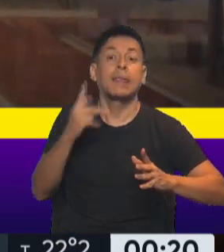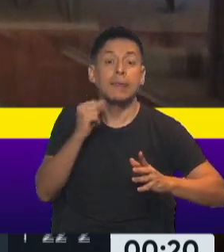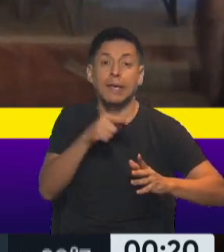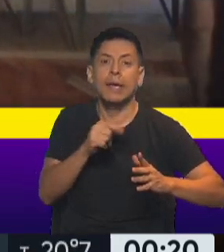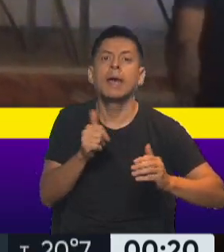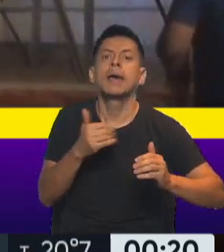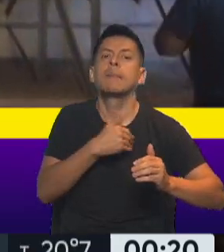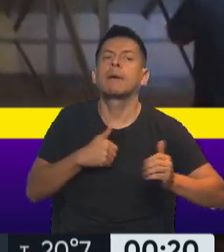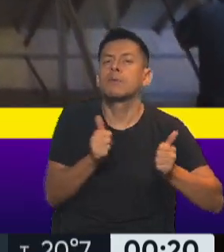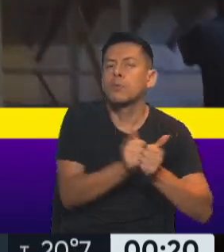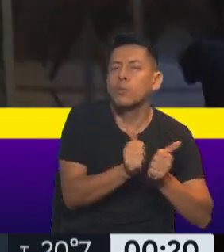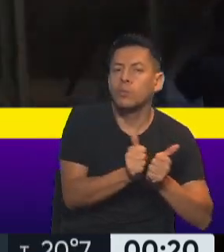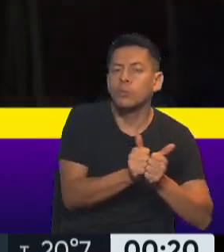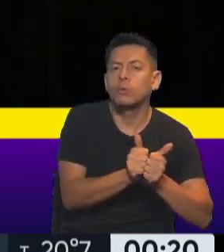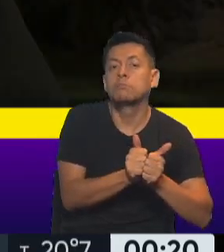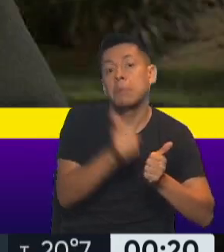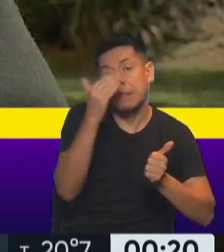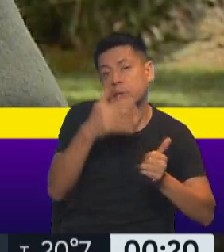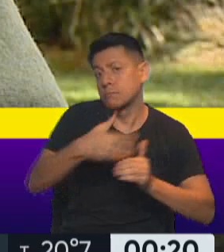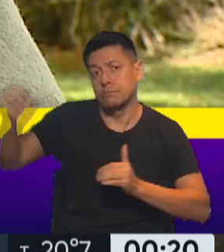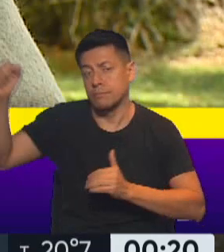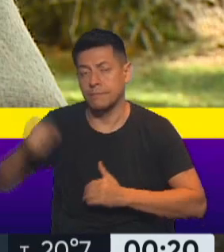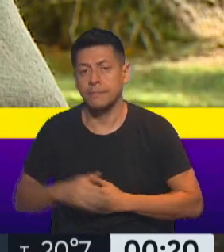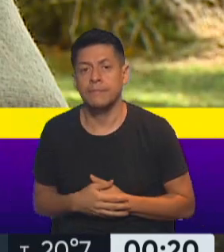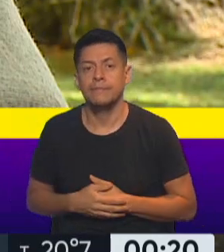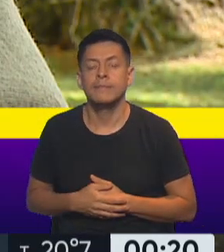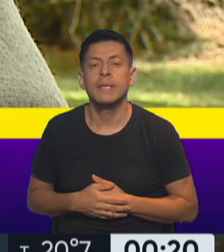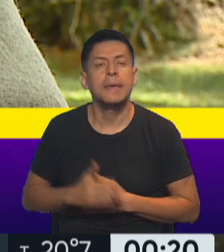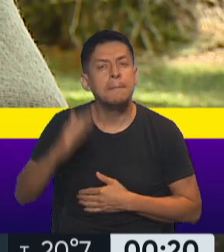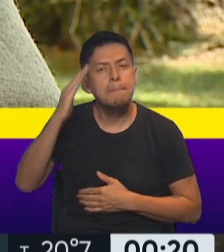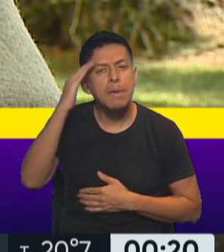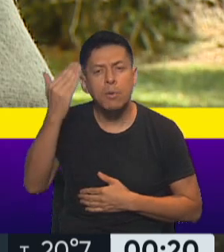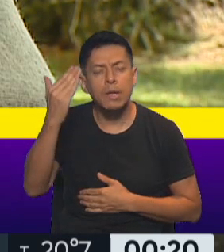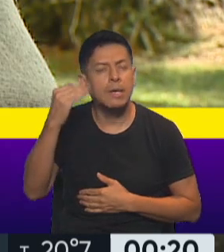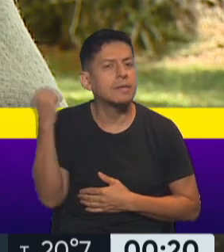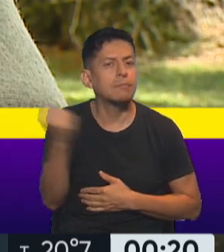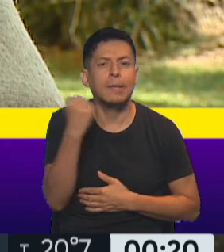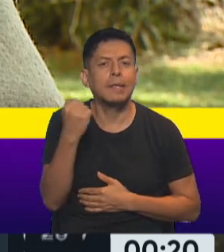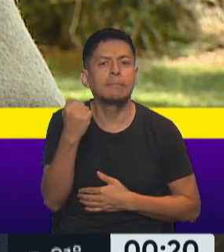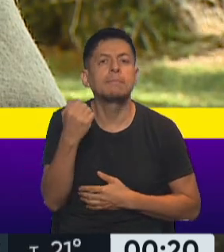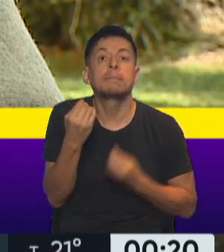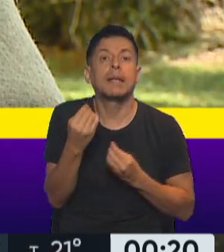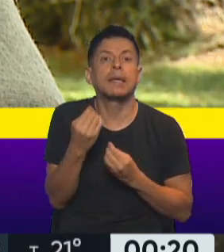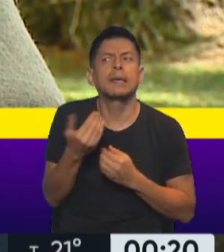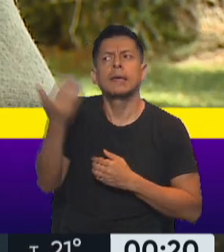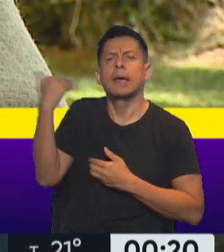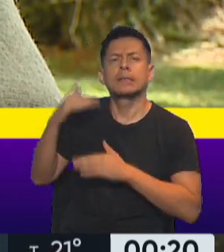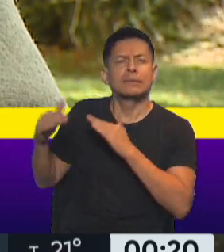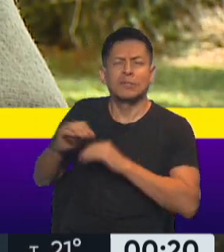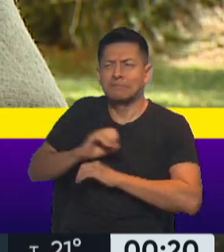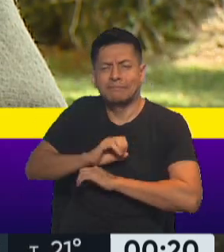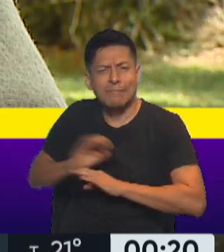en este lugar. La memoria es importante para que no se repitan hechos aberrantes